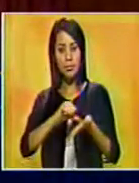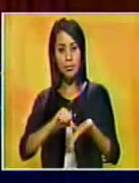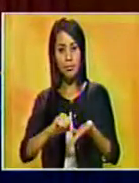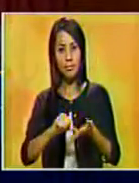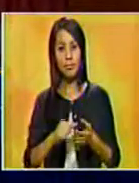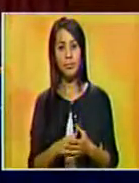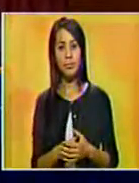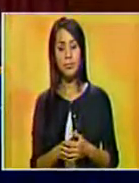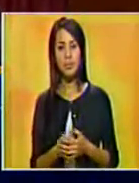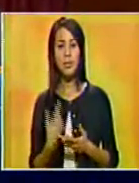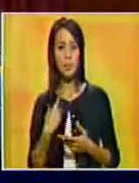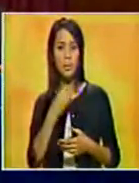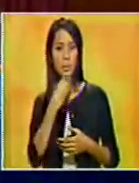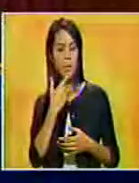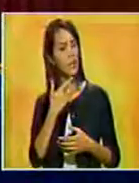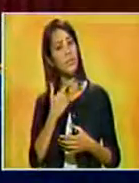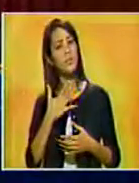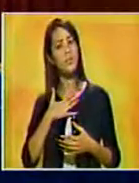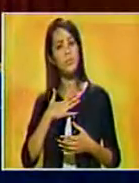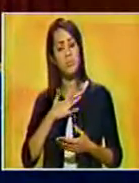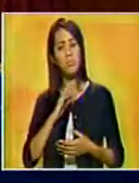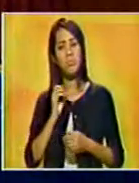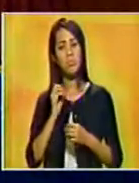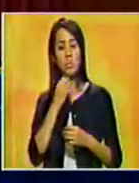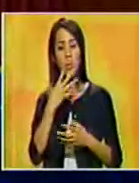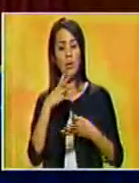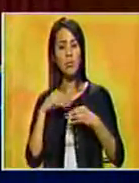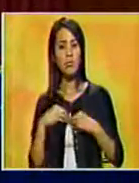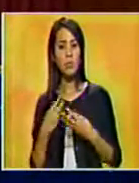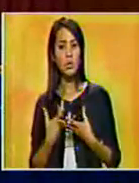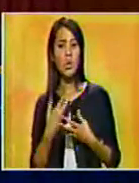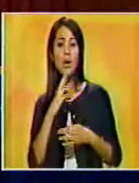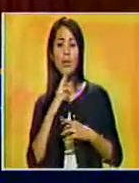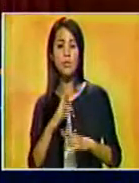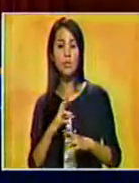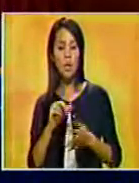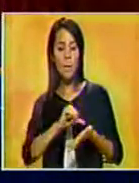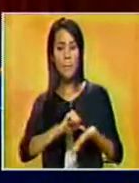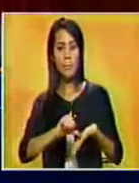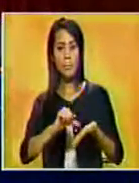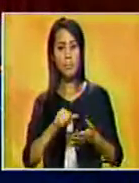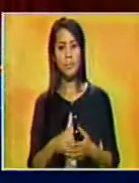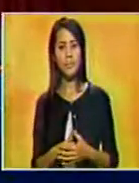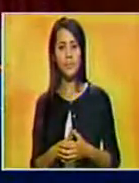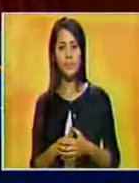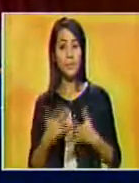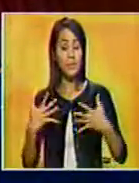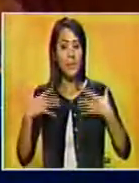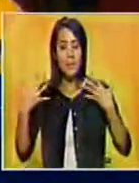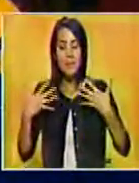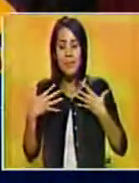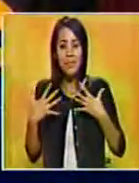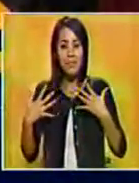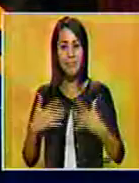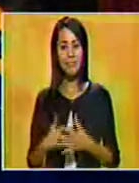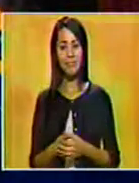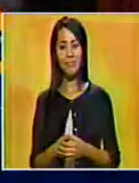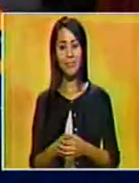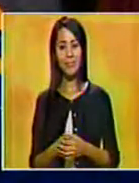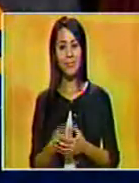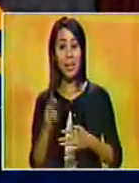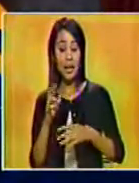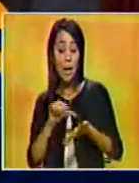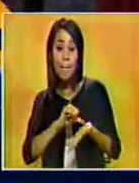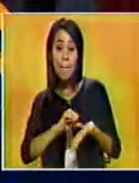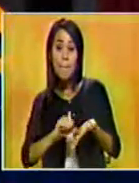están bastante conformes, bastante satisfechos con los resultados y bueno, la emoción es grande. Fue una operación